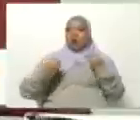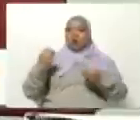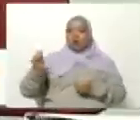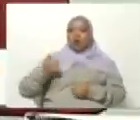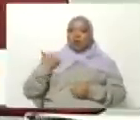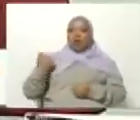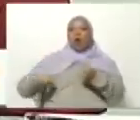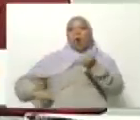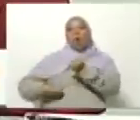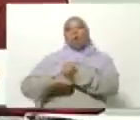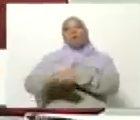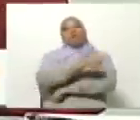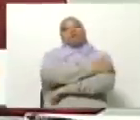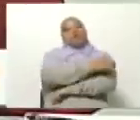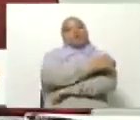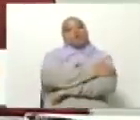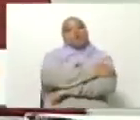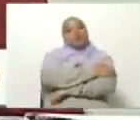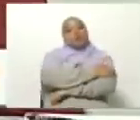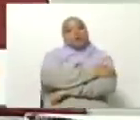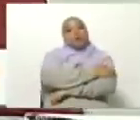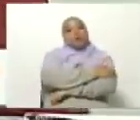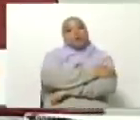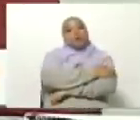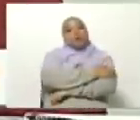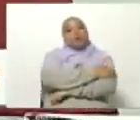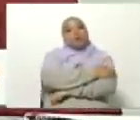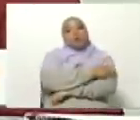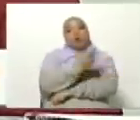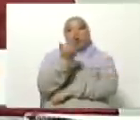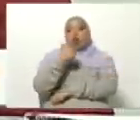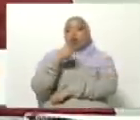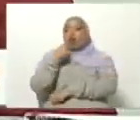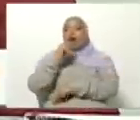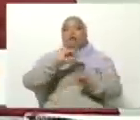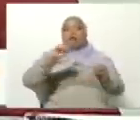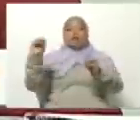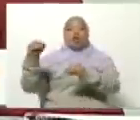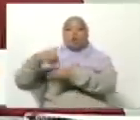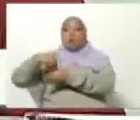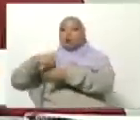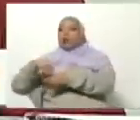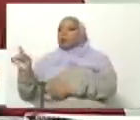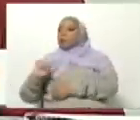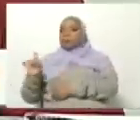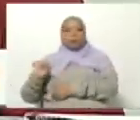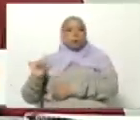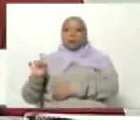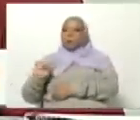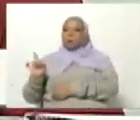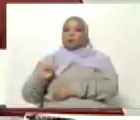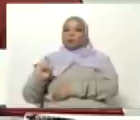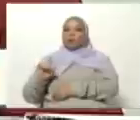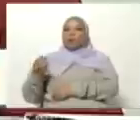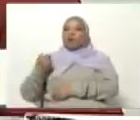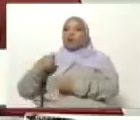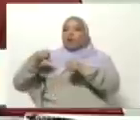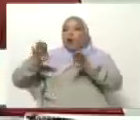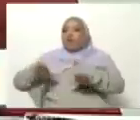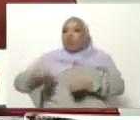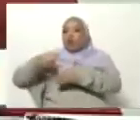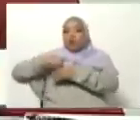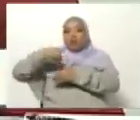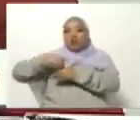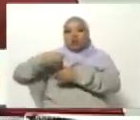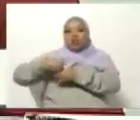esa es la oposición que hasta hace poco decía no voten en las elecciones parlamentarias, que hasta hace poco decían no voten en las